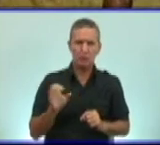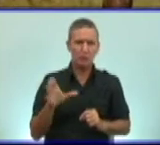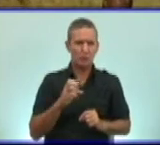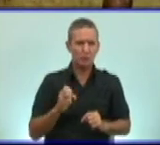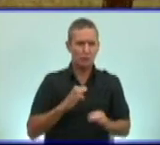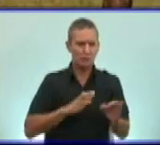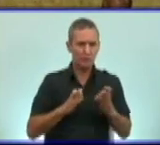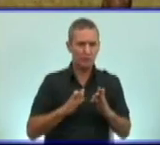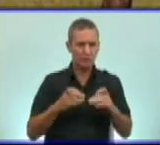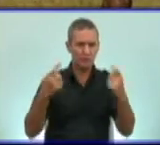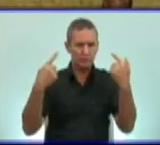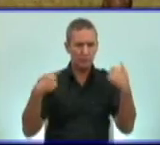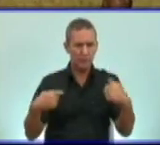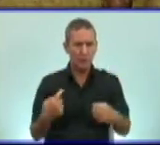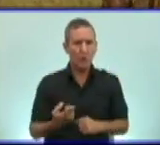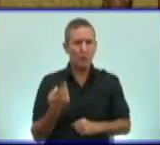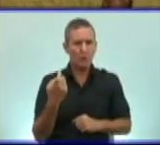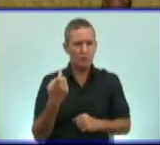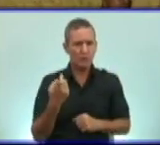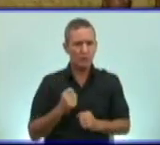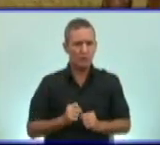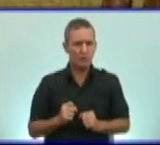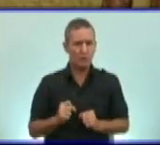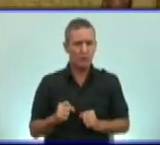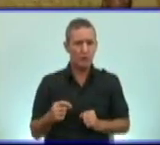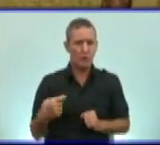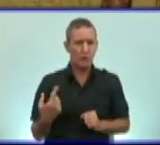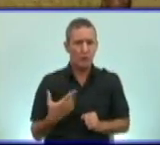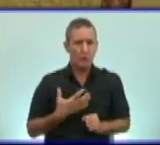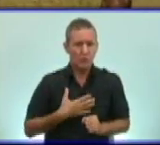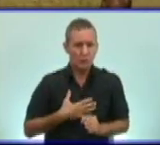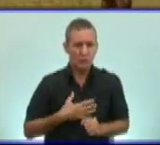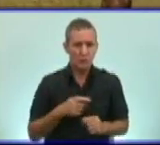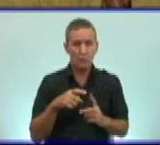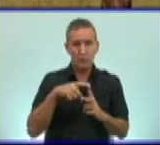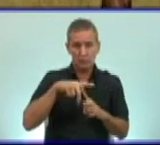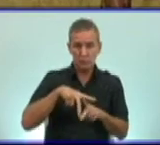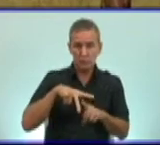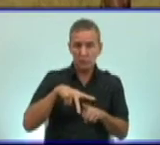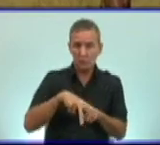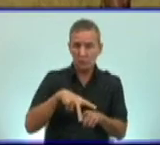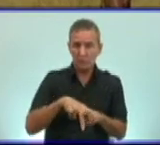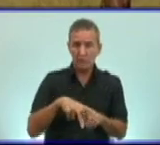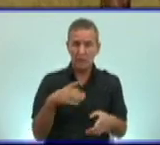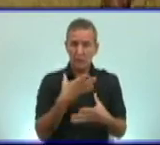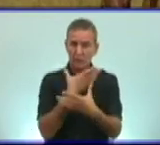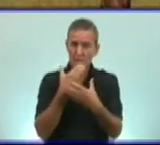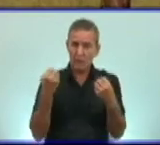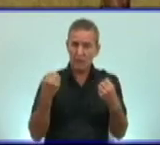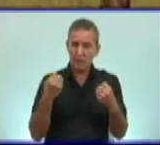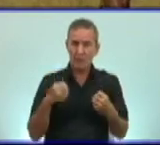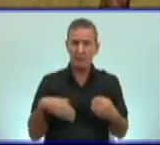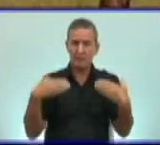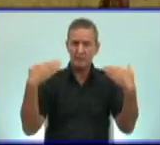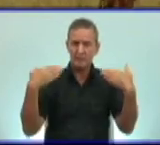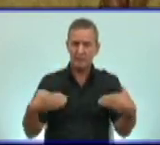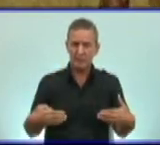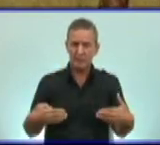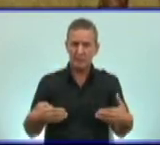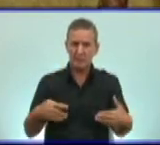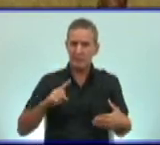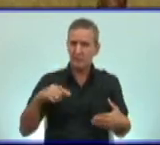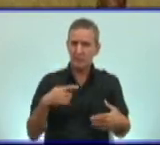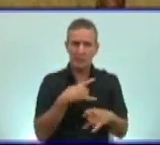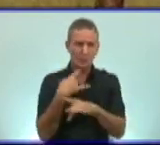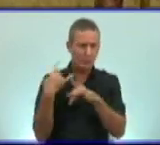cuando faltan no solamente nuestro caballo va a perder salud, sino que también puede incluso llegar a morir si faltan los